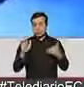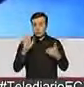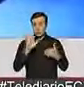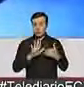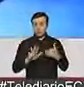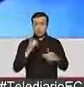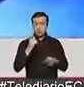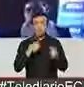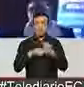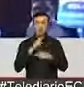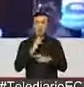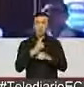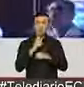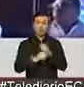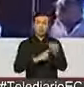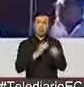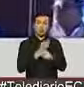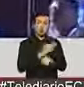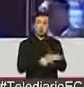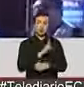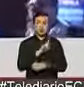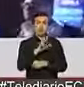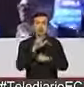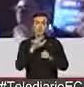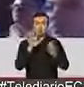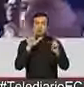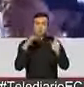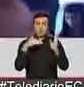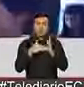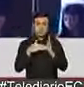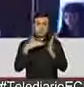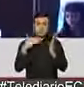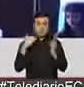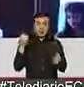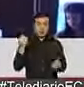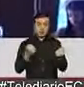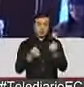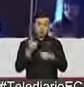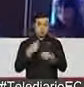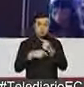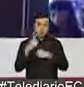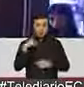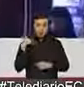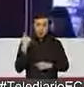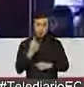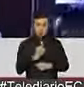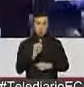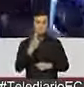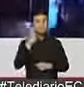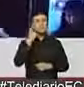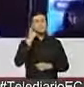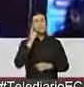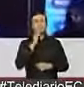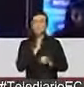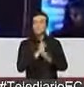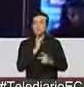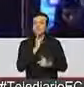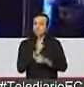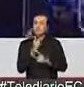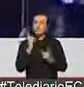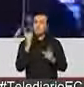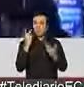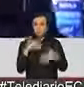mercado automotriz. El año pasado se vendieron 137 mil unidades y eso nosotros es lo que realizamos como institución.